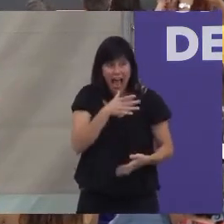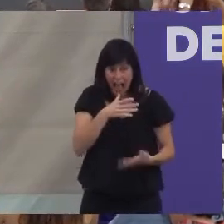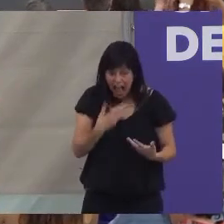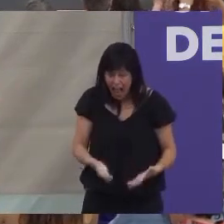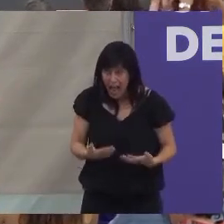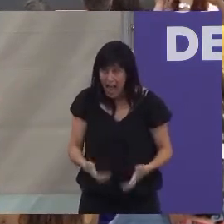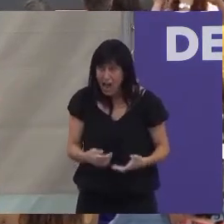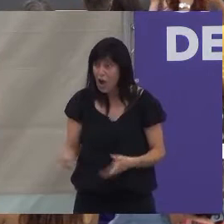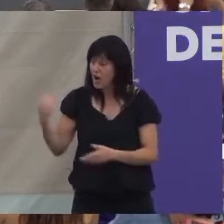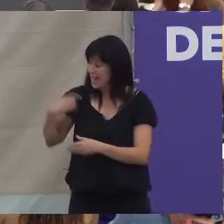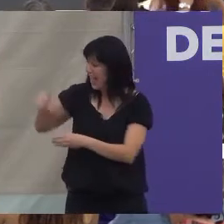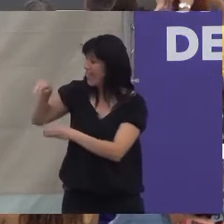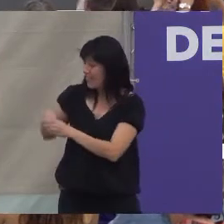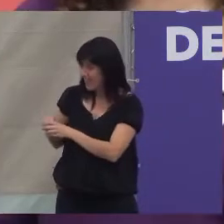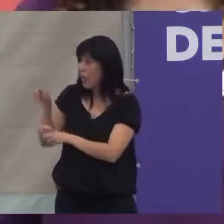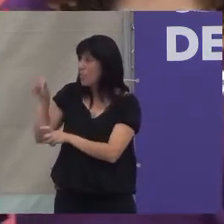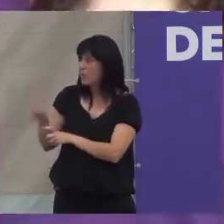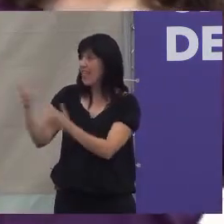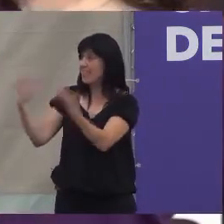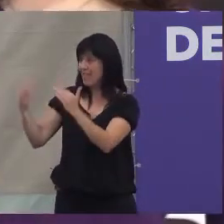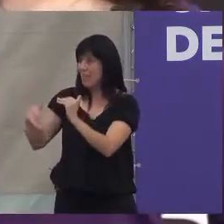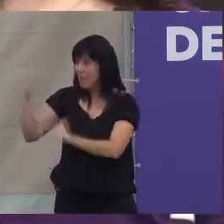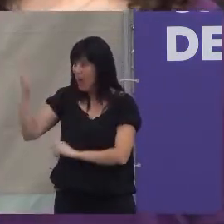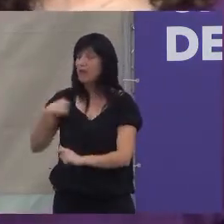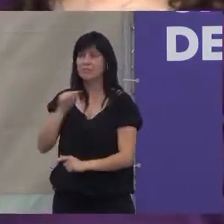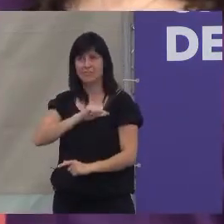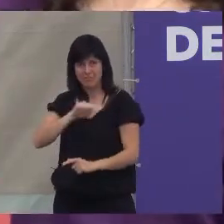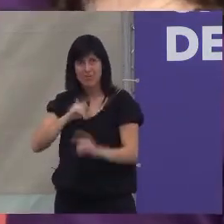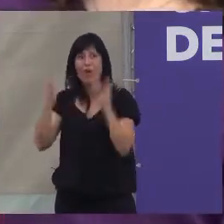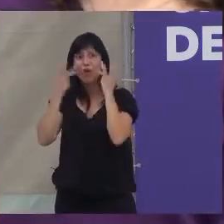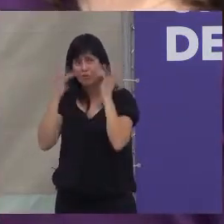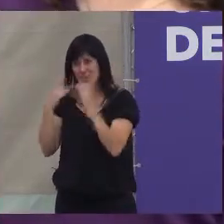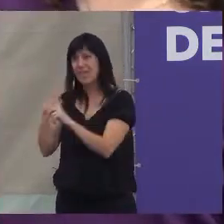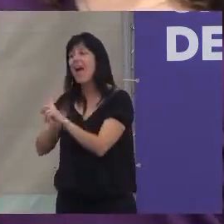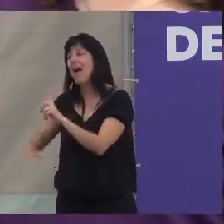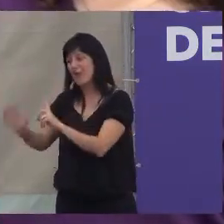hoy, somos más de 10 personas y eso es algo que me alegra muchísimo haberlo conseguido.